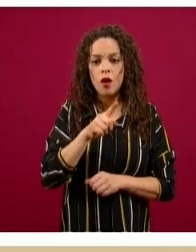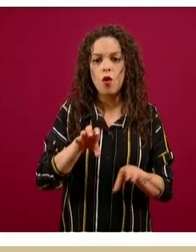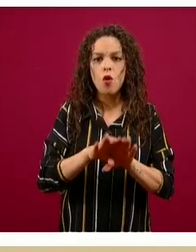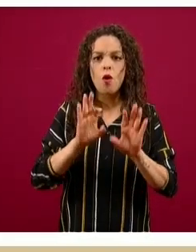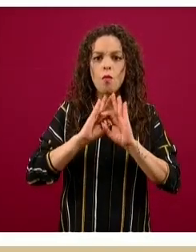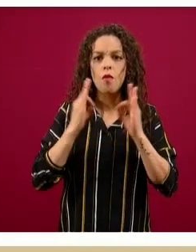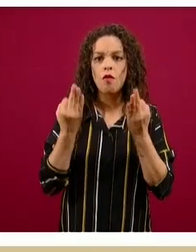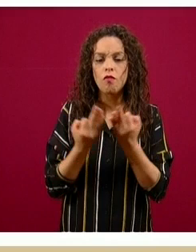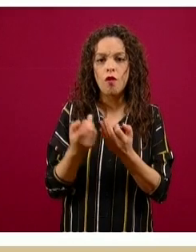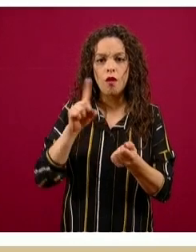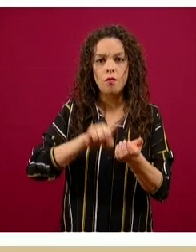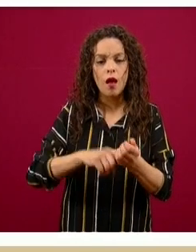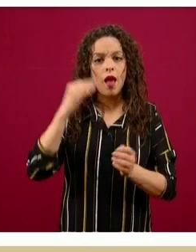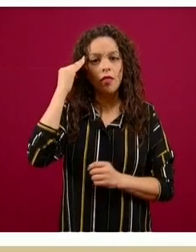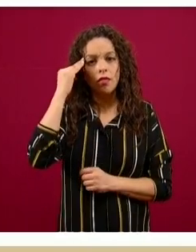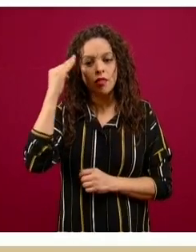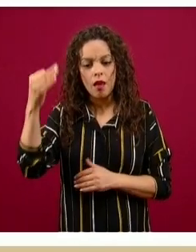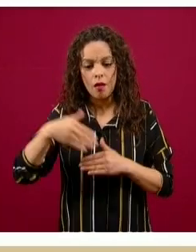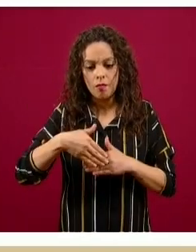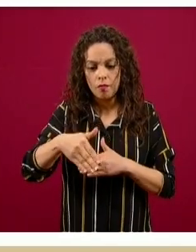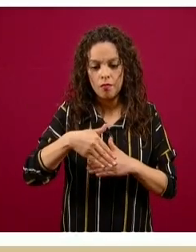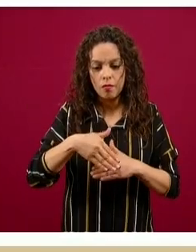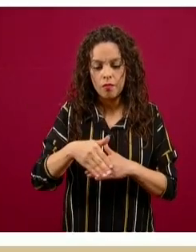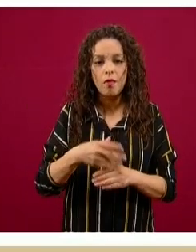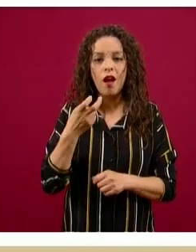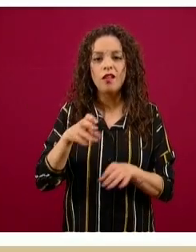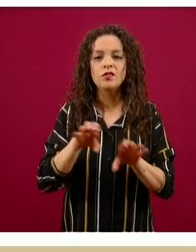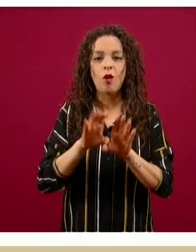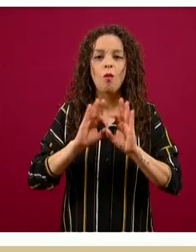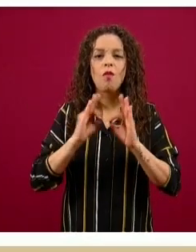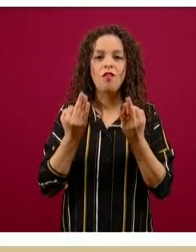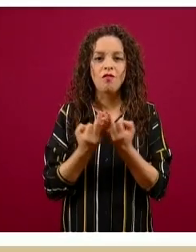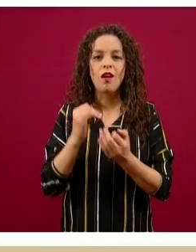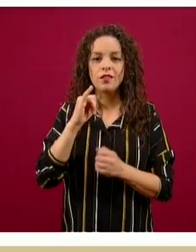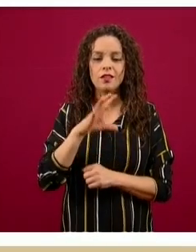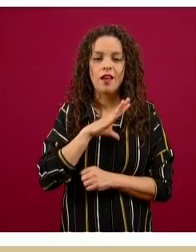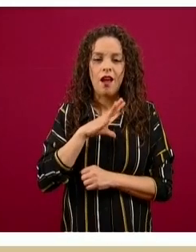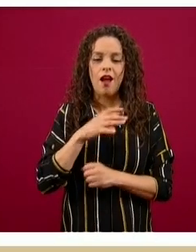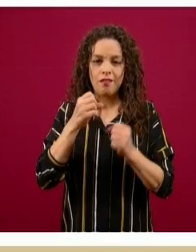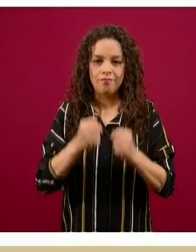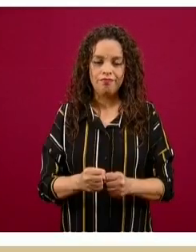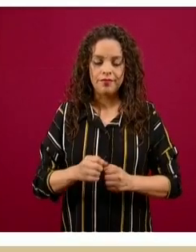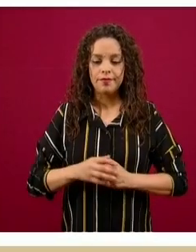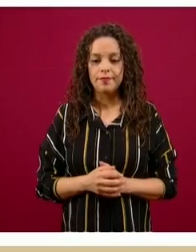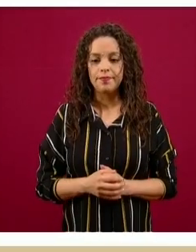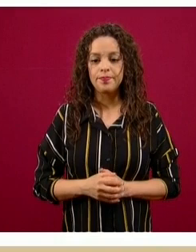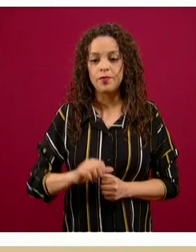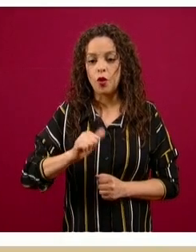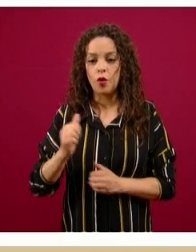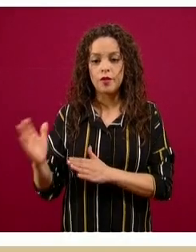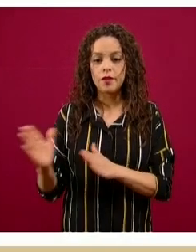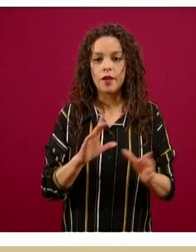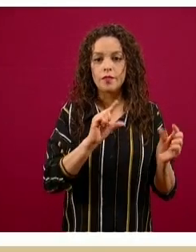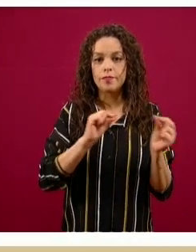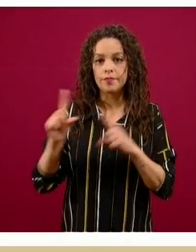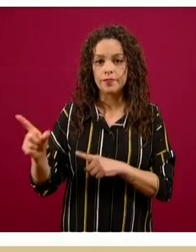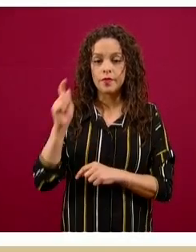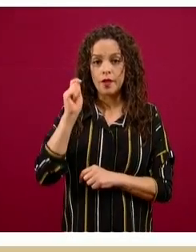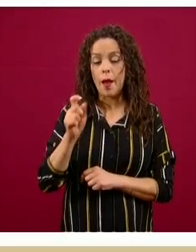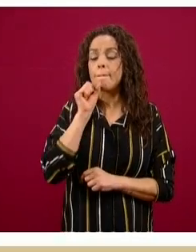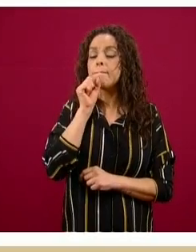cómo se han estado presentando las mismas. La siguiente diapositiva es también la distribución de defunciones, pero ahora por